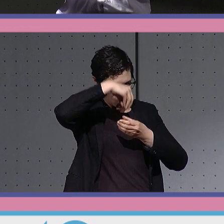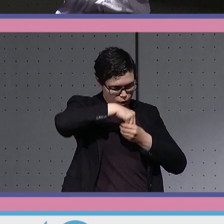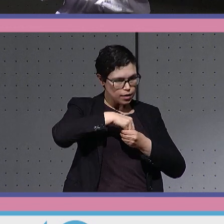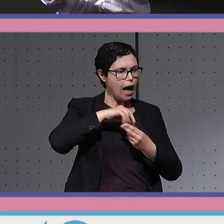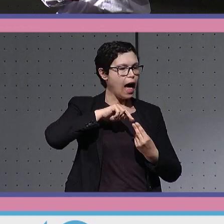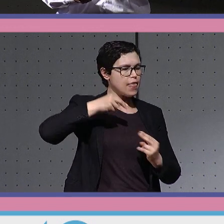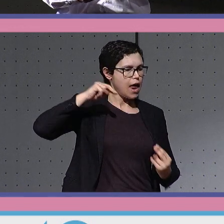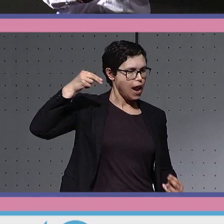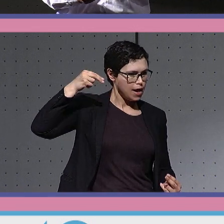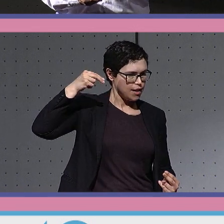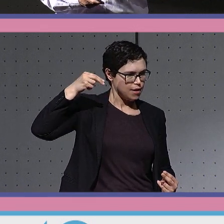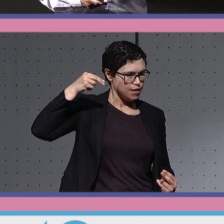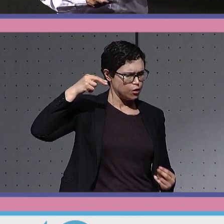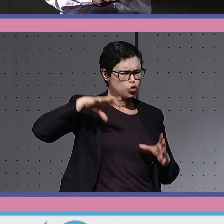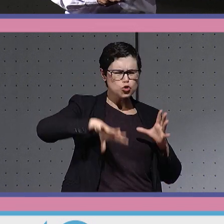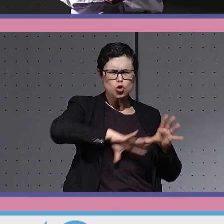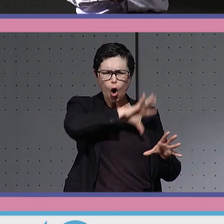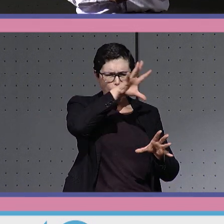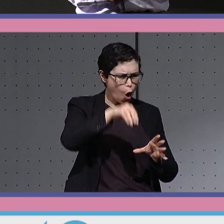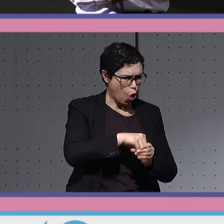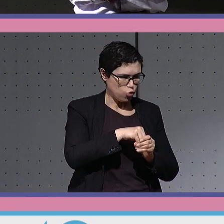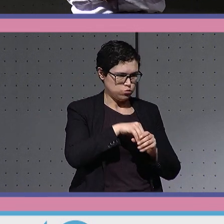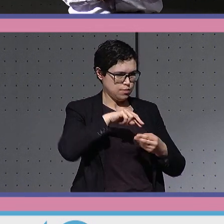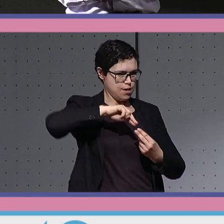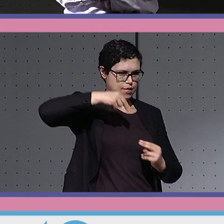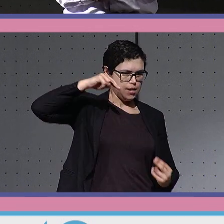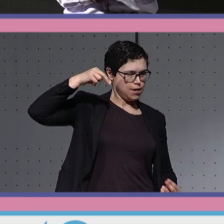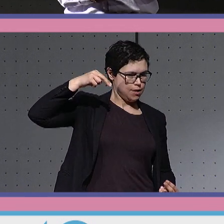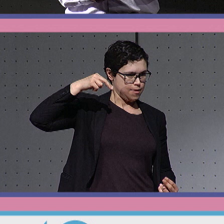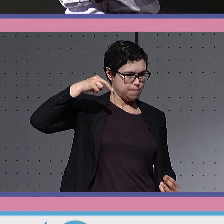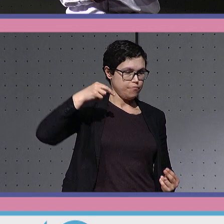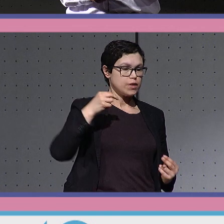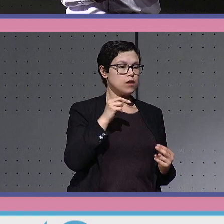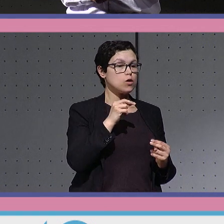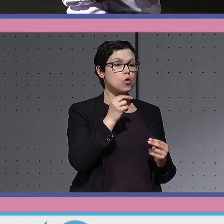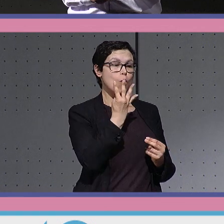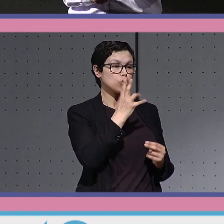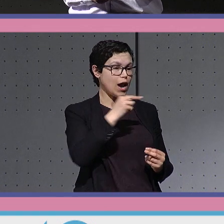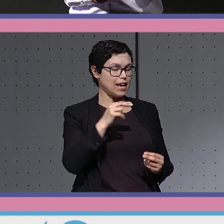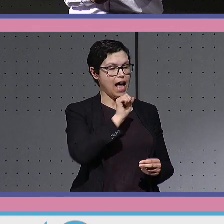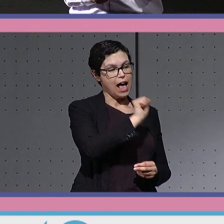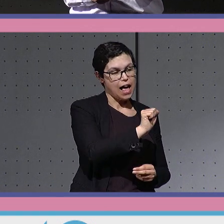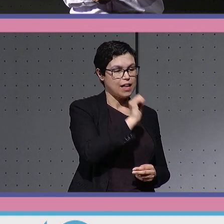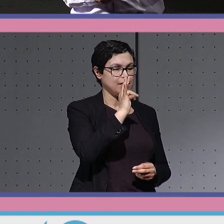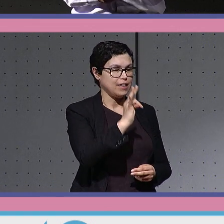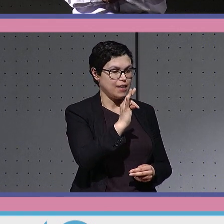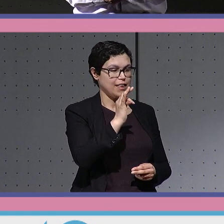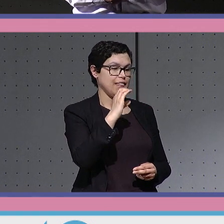del cerebro, todas esas instrucciones, está escrito, ya os decía, en un lenguaje de 4 letras, que son la A, la T, la C y la G.